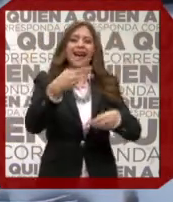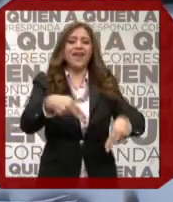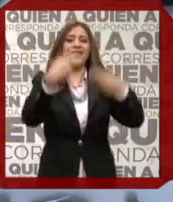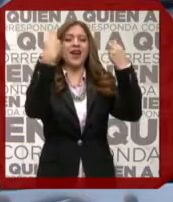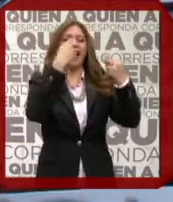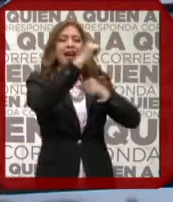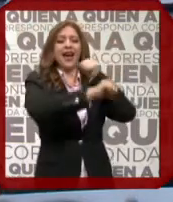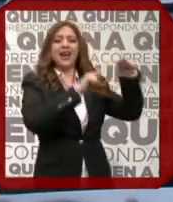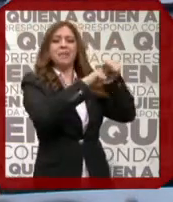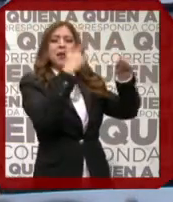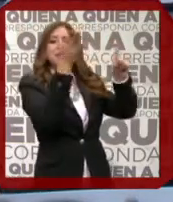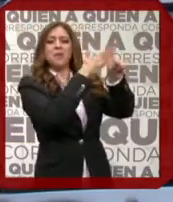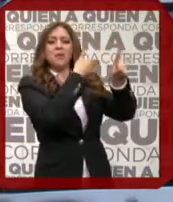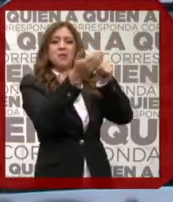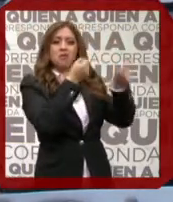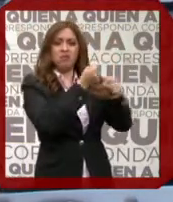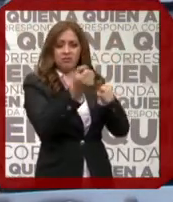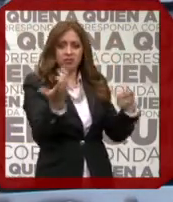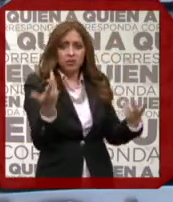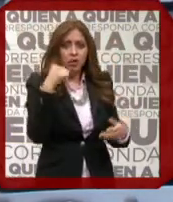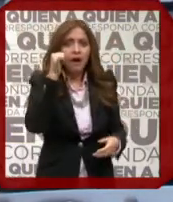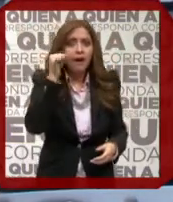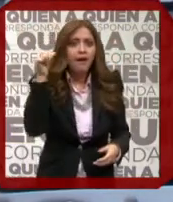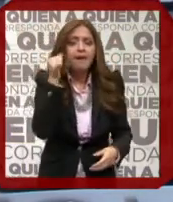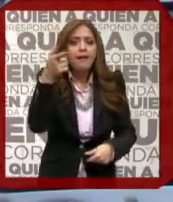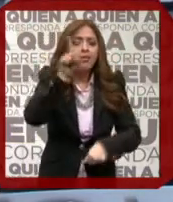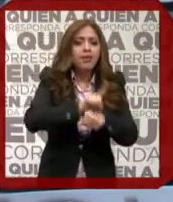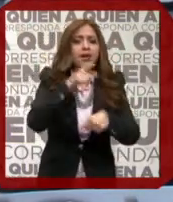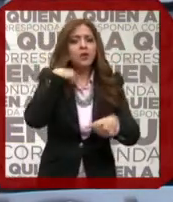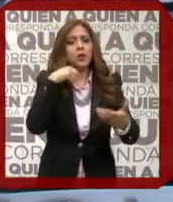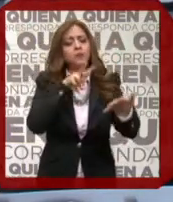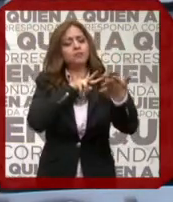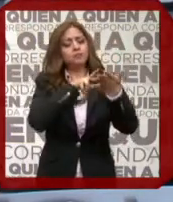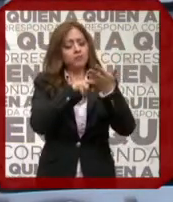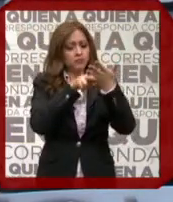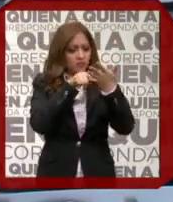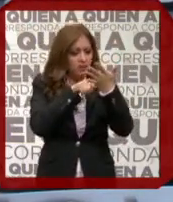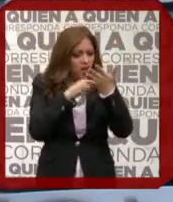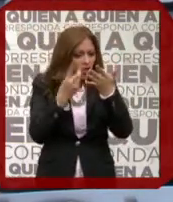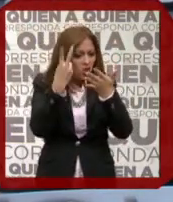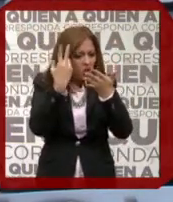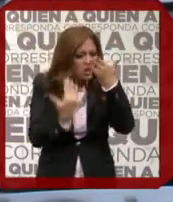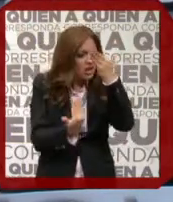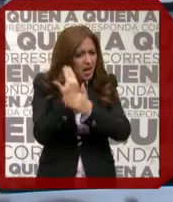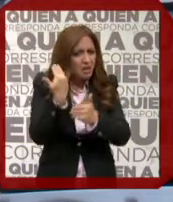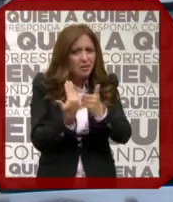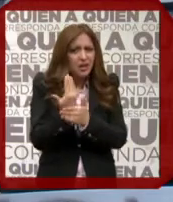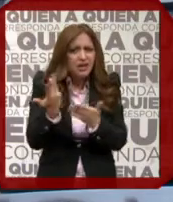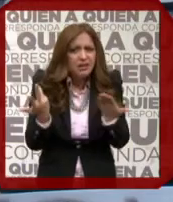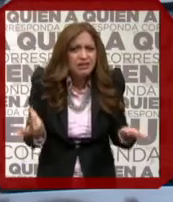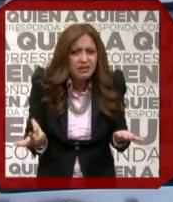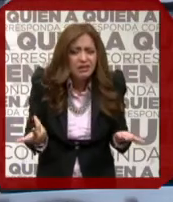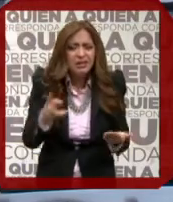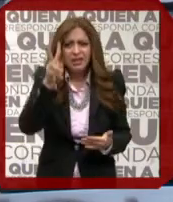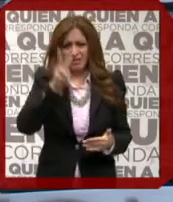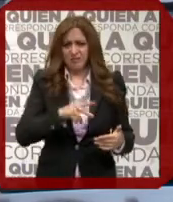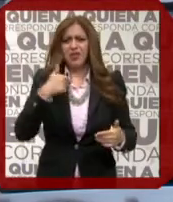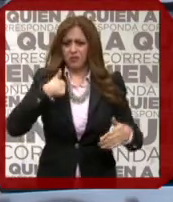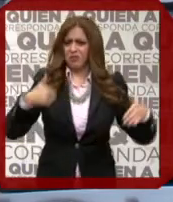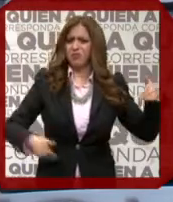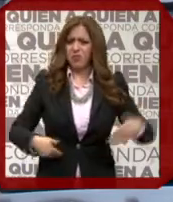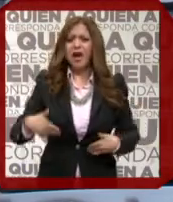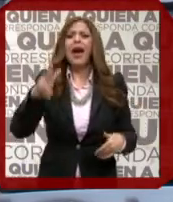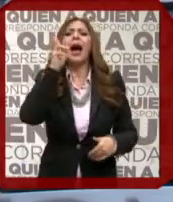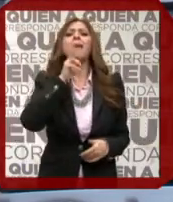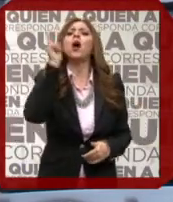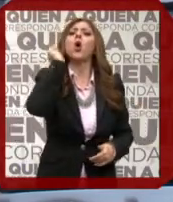lo vi ayer como a las 2 de la mañana ya no desperté a Bruno para darle un jalón de orejas pero sí me molestó mucho en breve le presento eso a